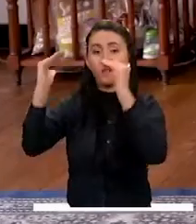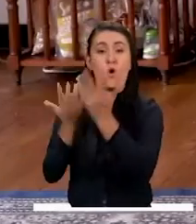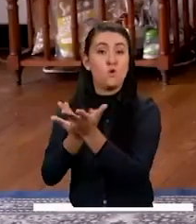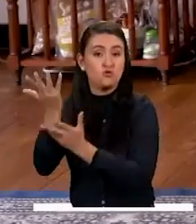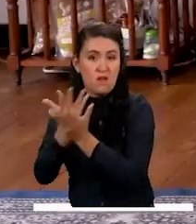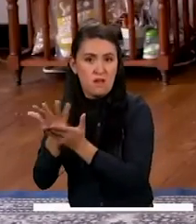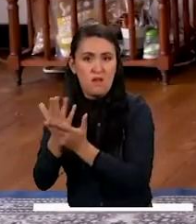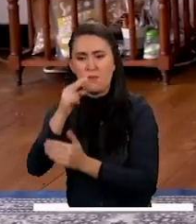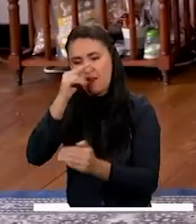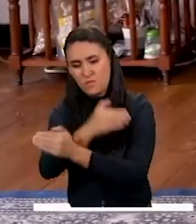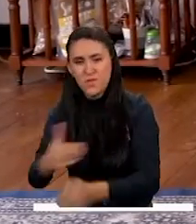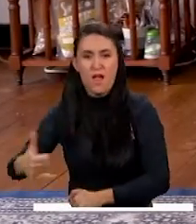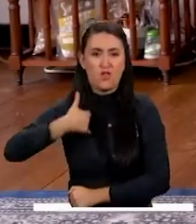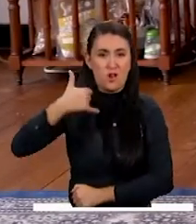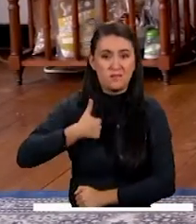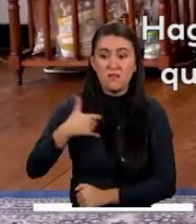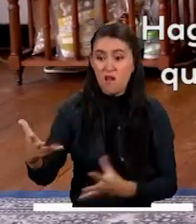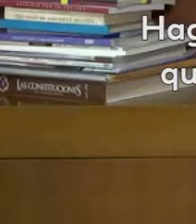Internet.